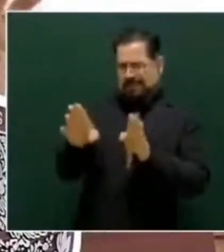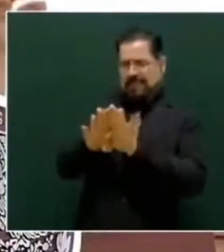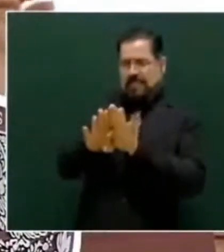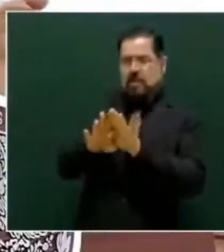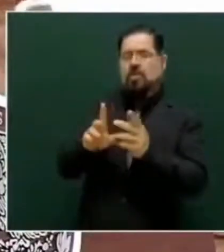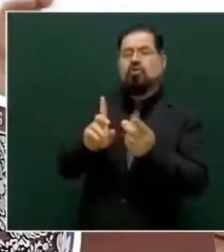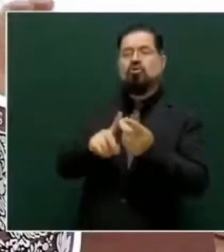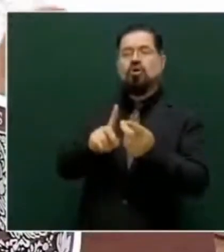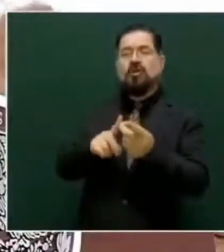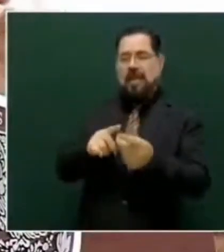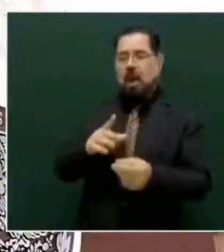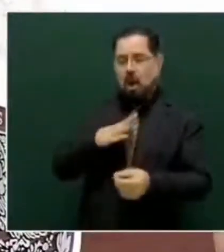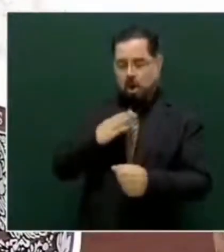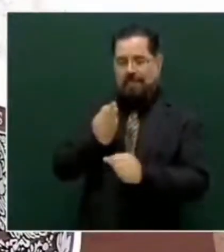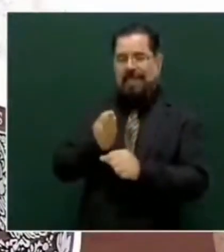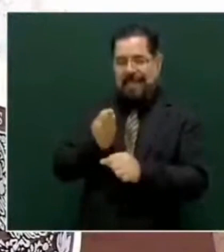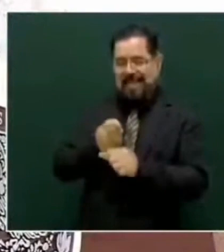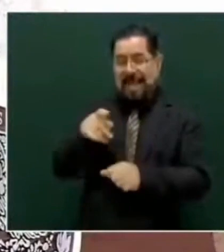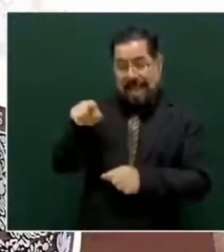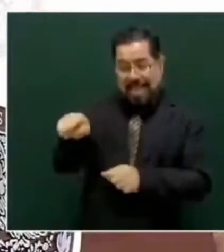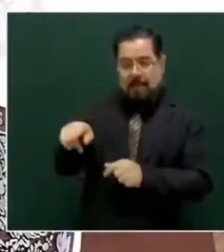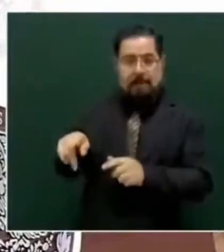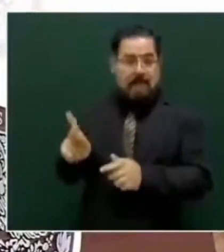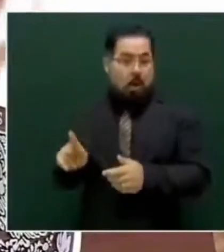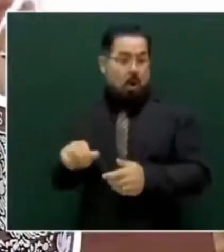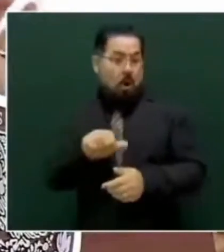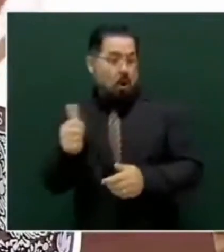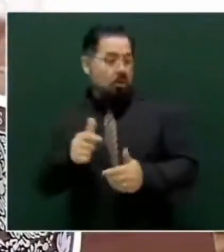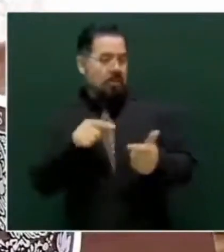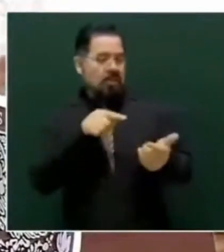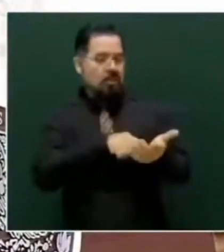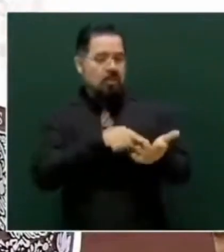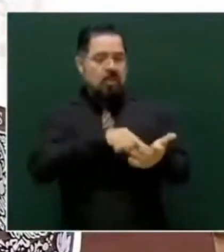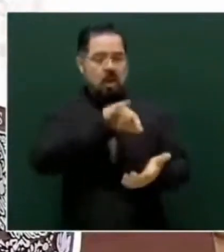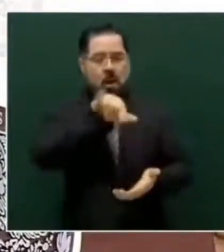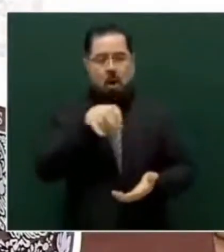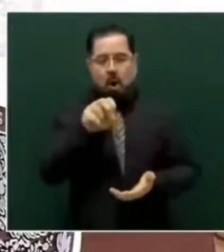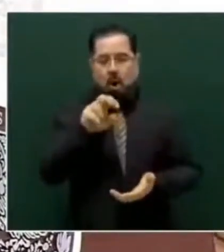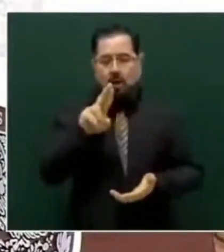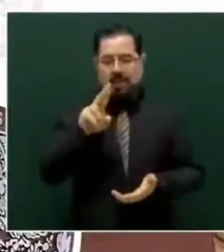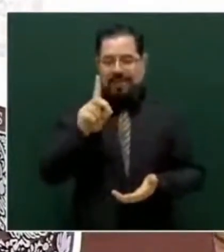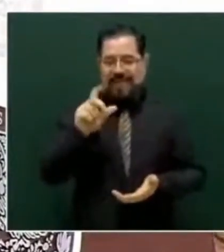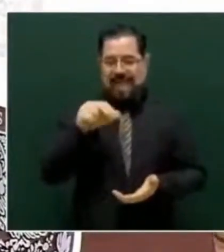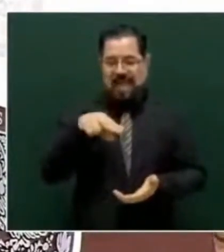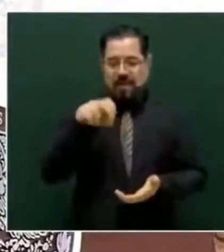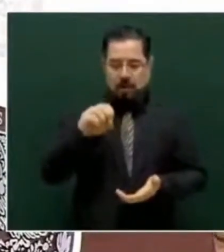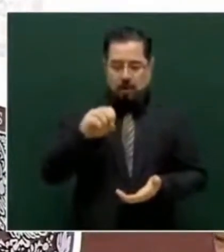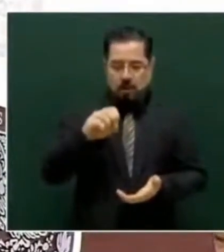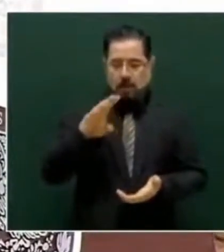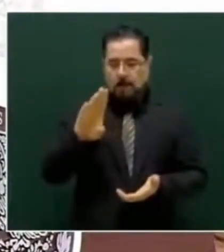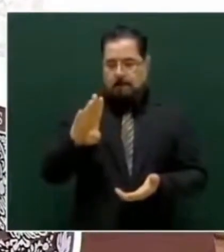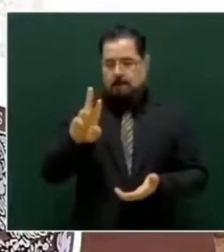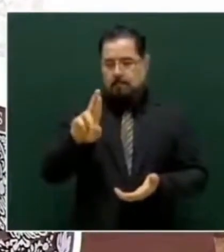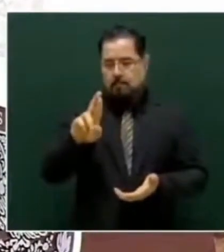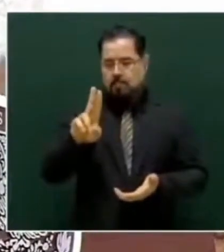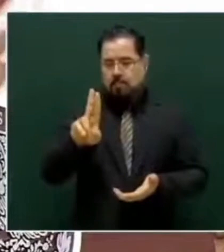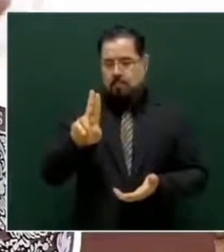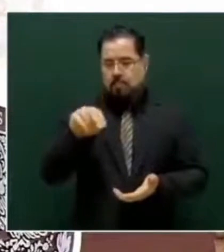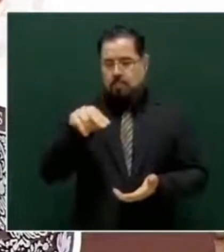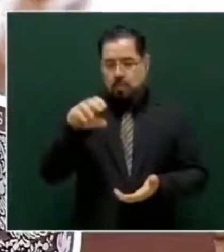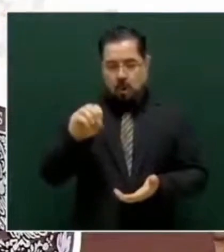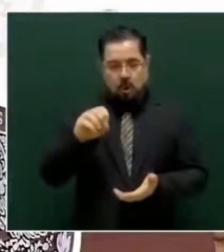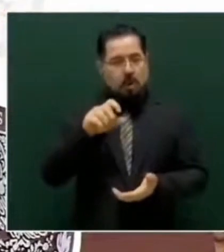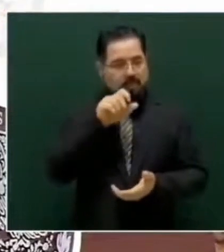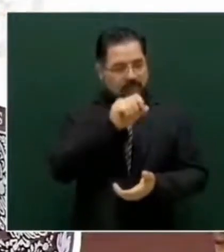Giordano Bruno, ¿verdad? Entonces, lo que se está haciendo es que se divida la atención entre el albergue, que es para migrantes,